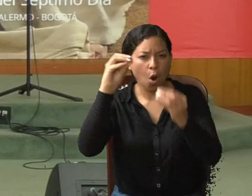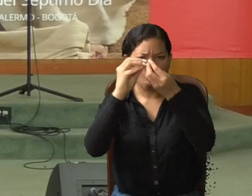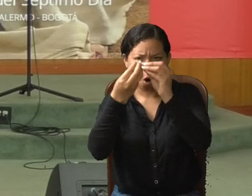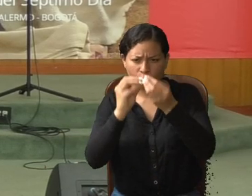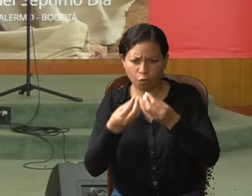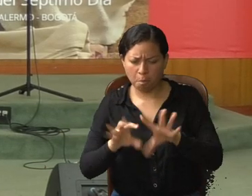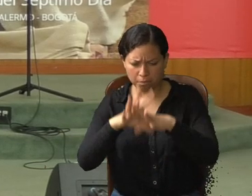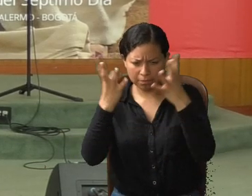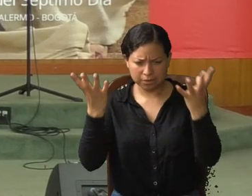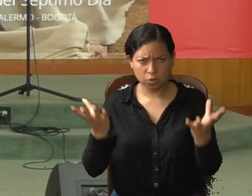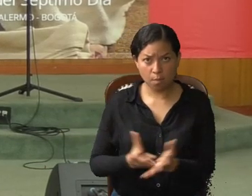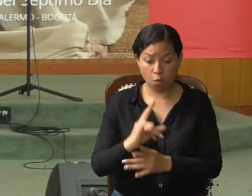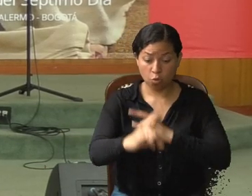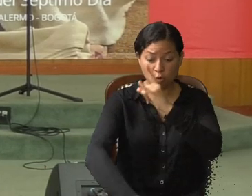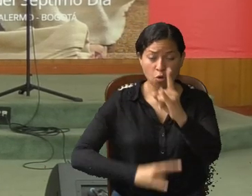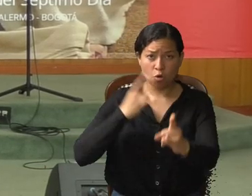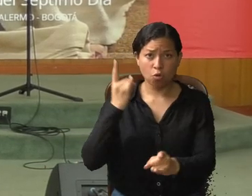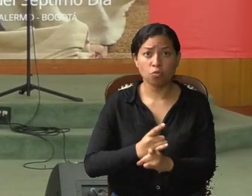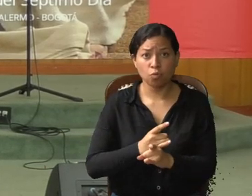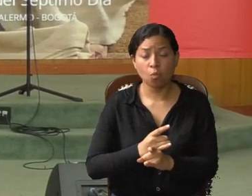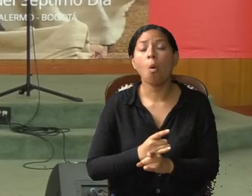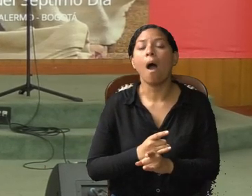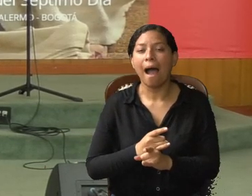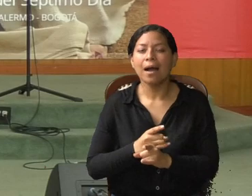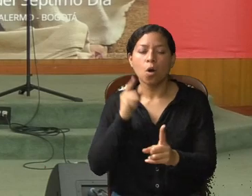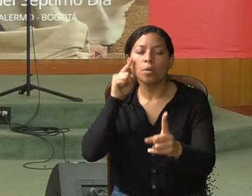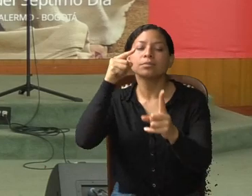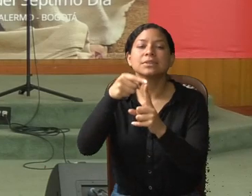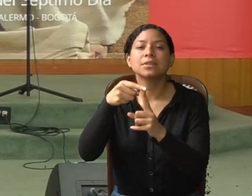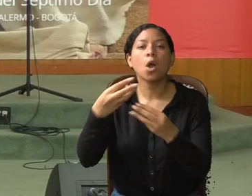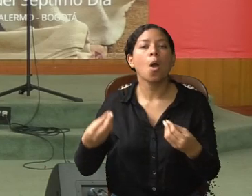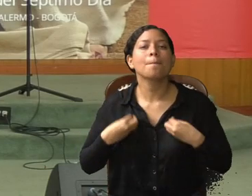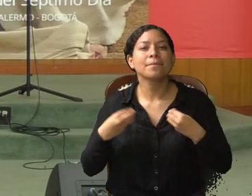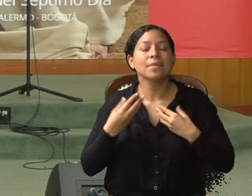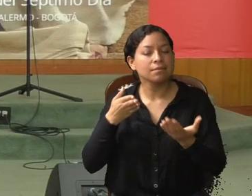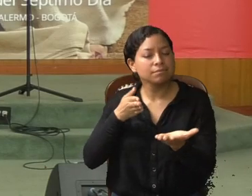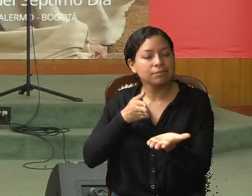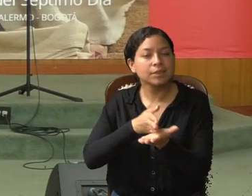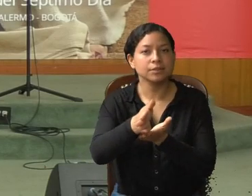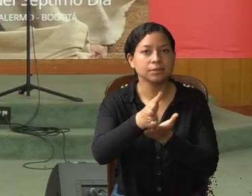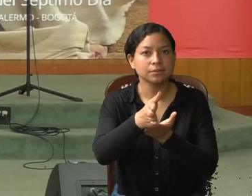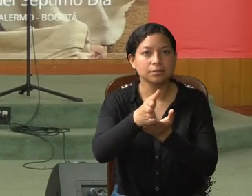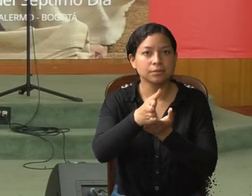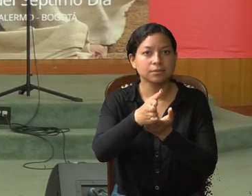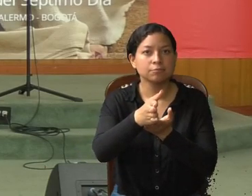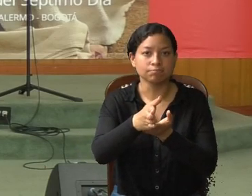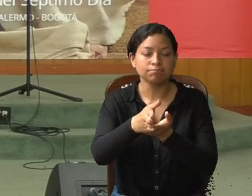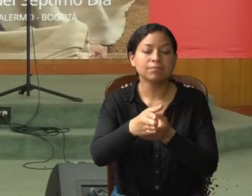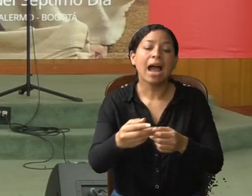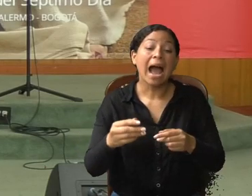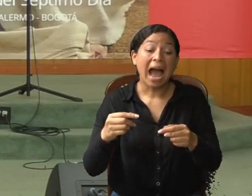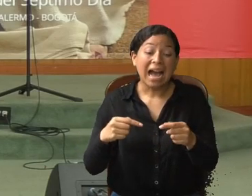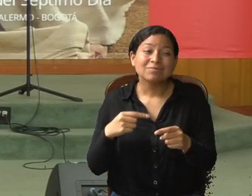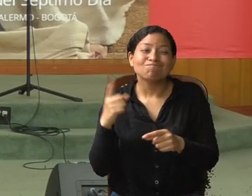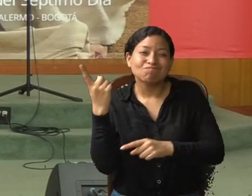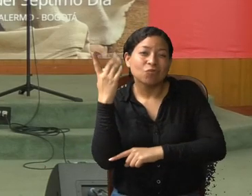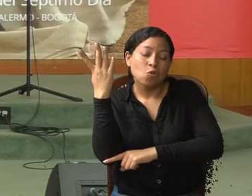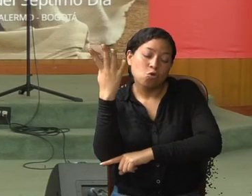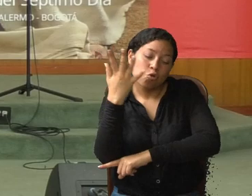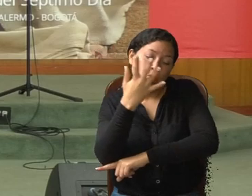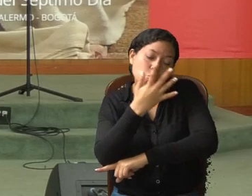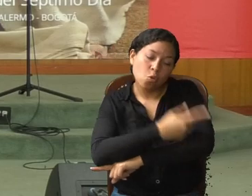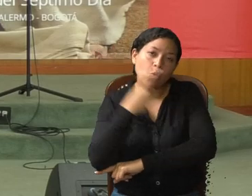¿verdad? Y en ese siempre nos vamos a ir acercando día tras día al Dios que nos creó, para parecernos un poco